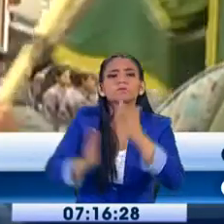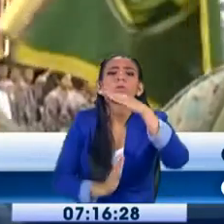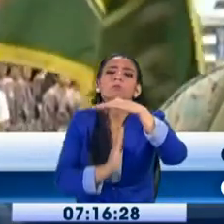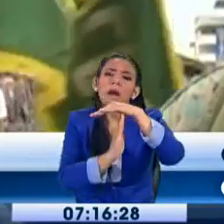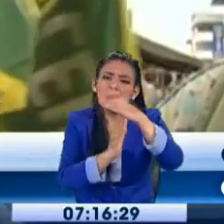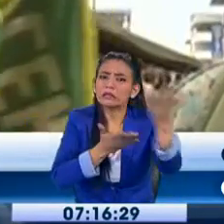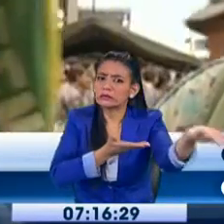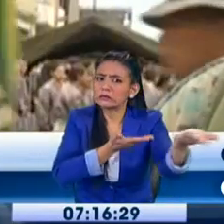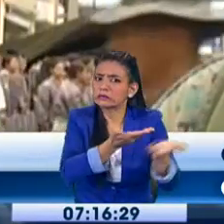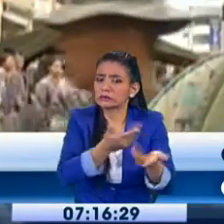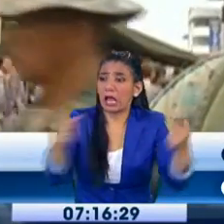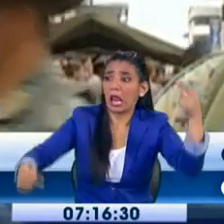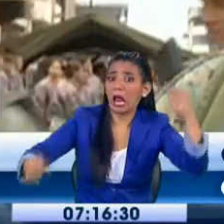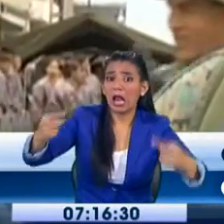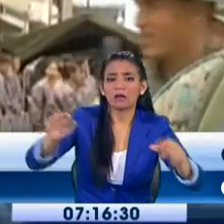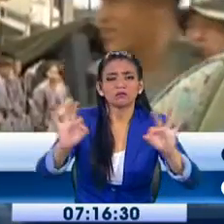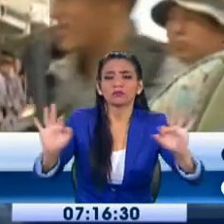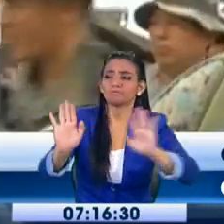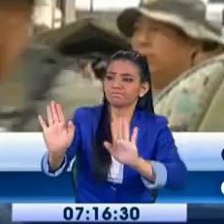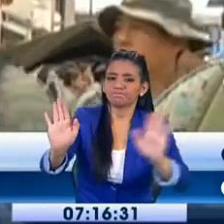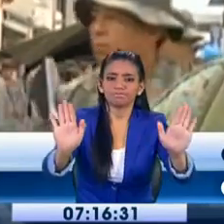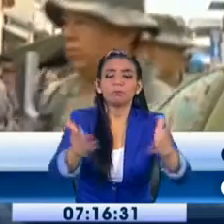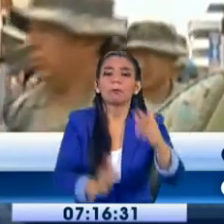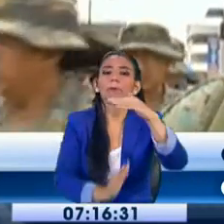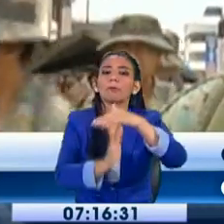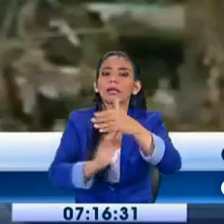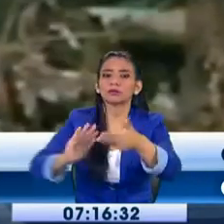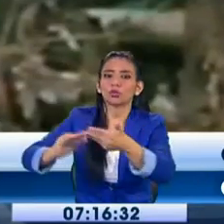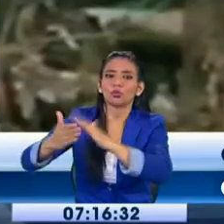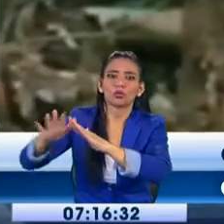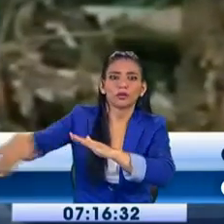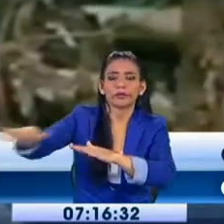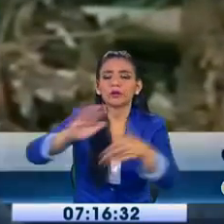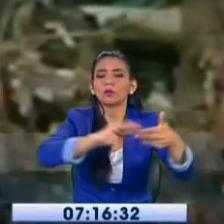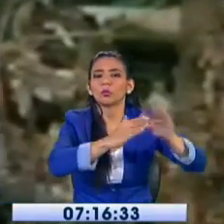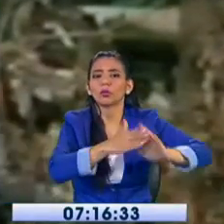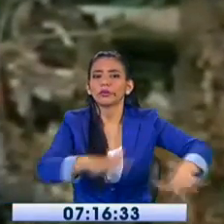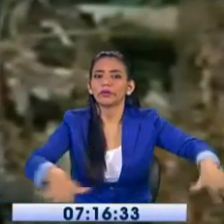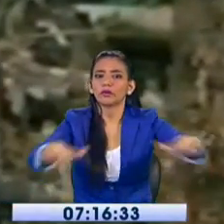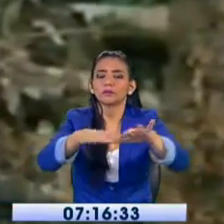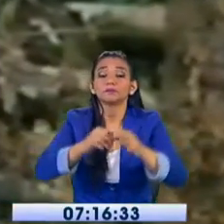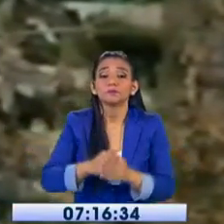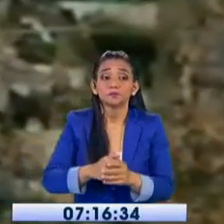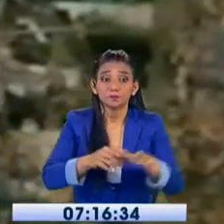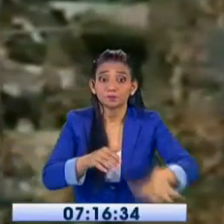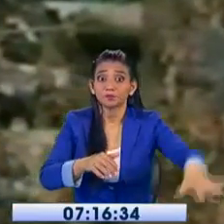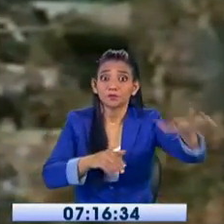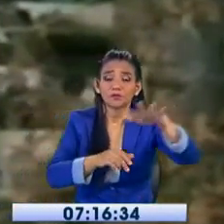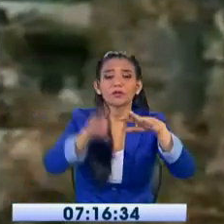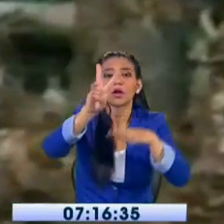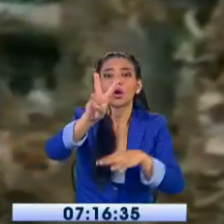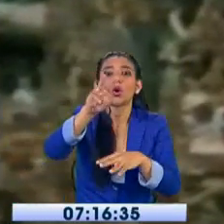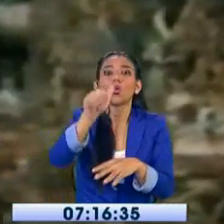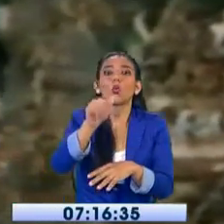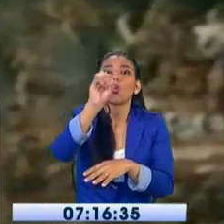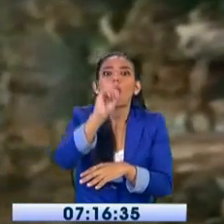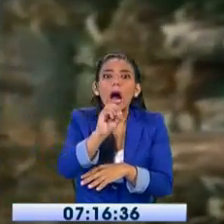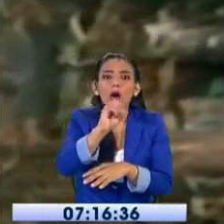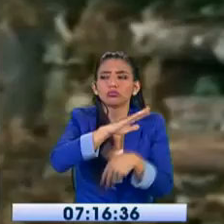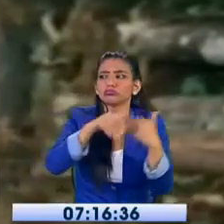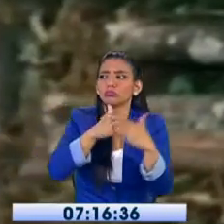justamente evitar la confrontación entre las comunidades amazónicas. Y la zona guaraní por ahora se vive un clima de tensión entre